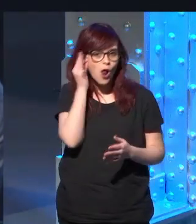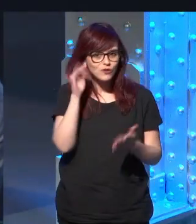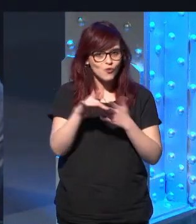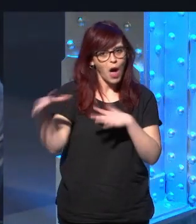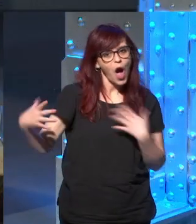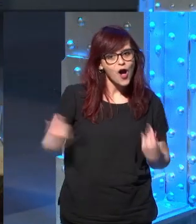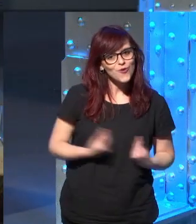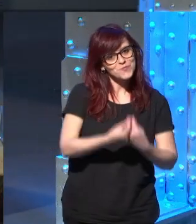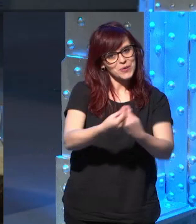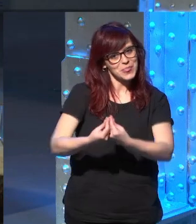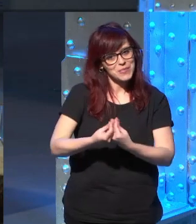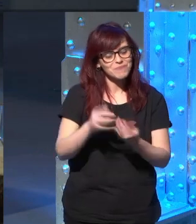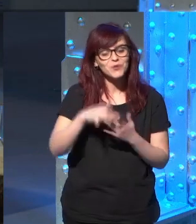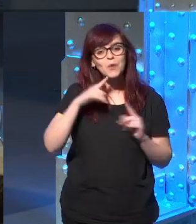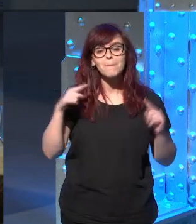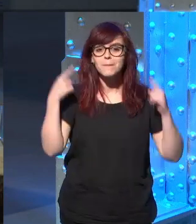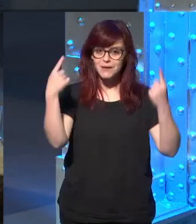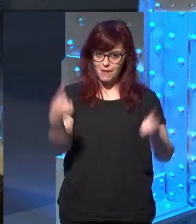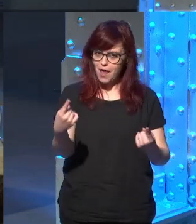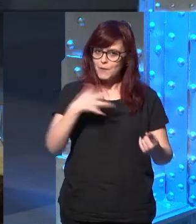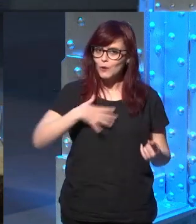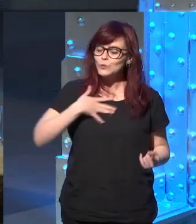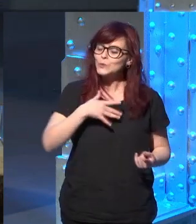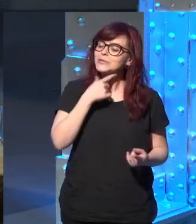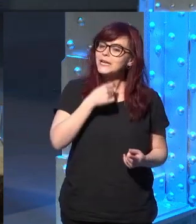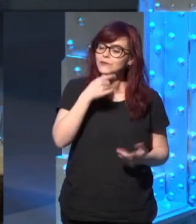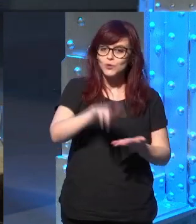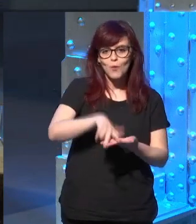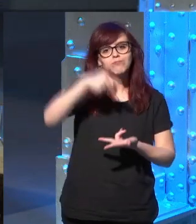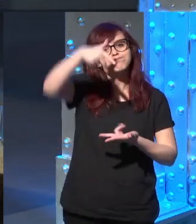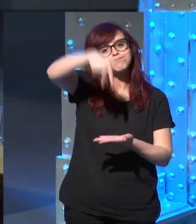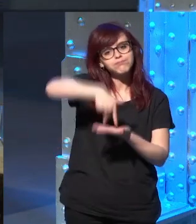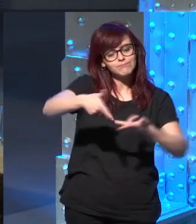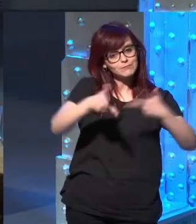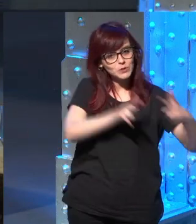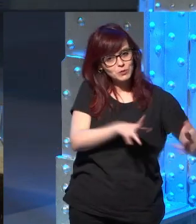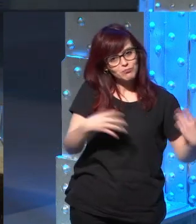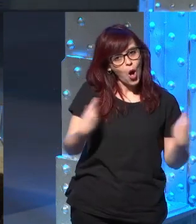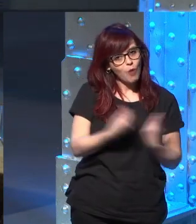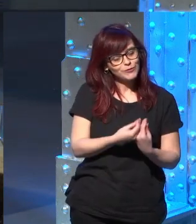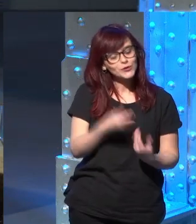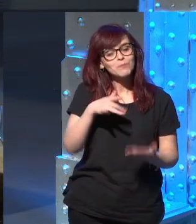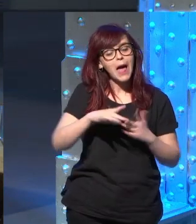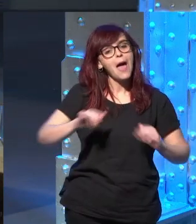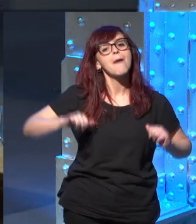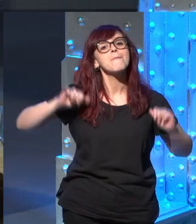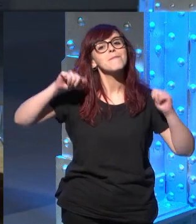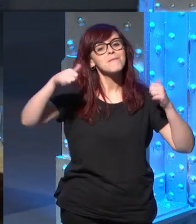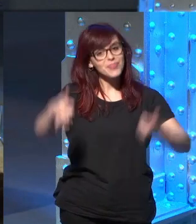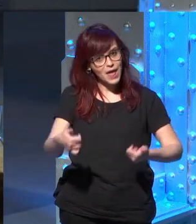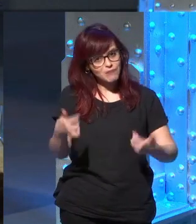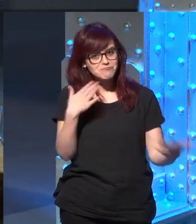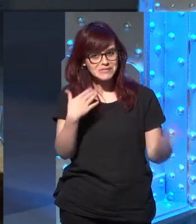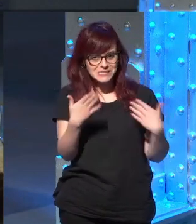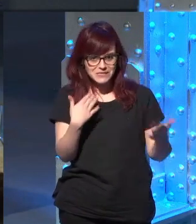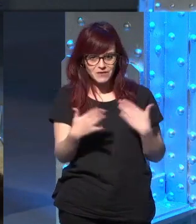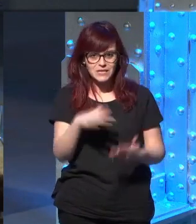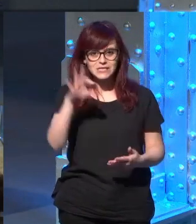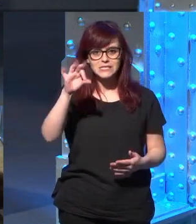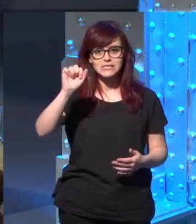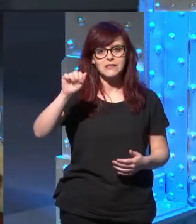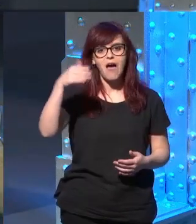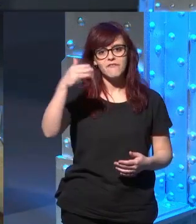acompañan. La primera de ellas, que me gustaría que subiera aquí al escenario conmigo para empezar a charlar, es